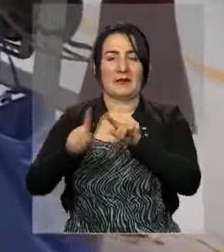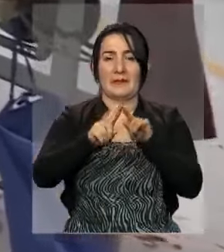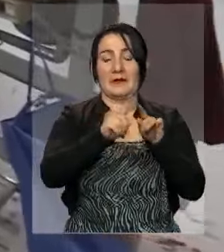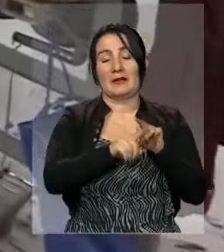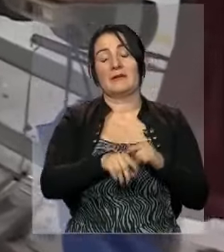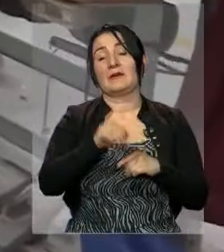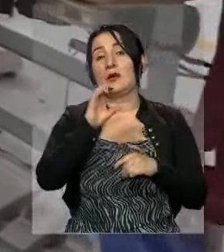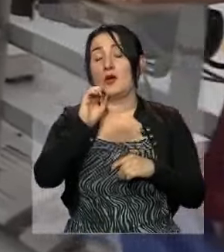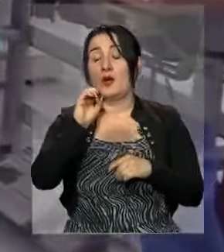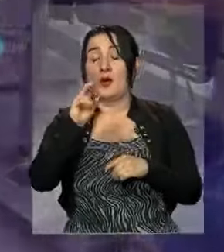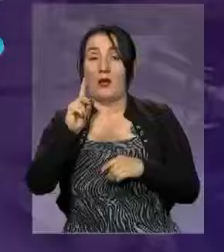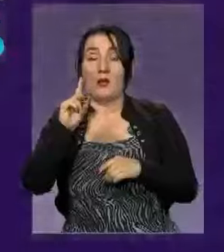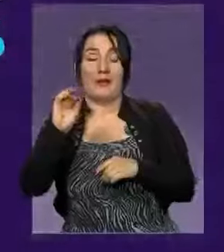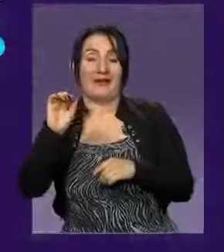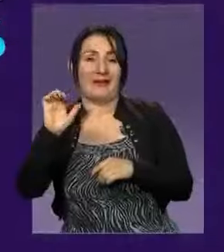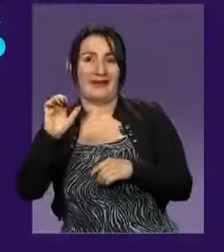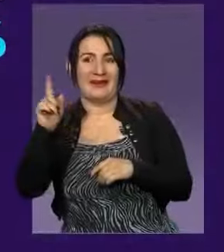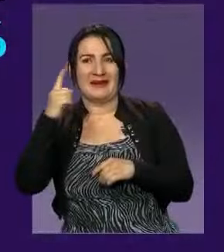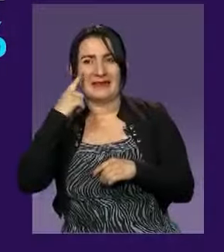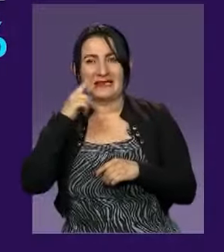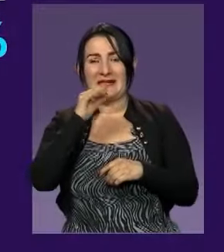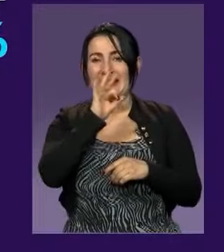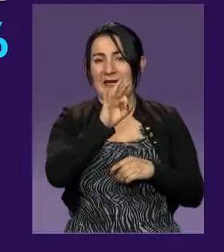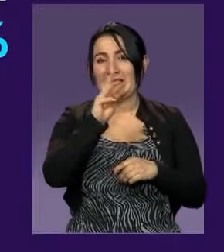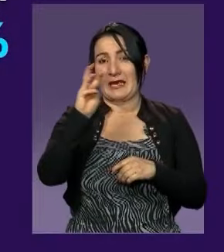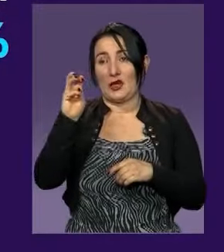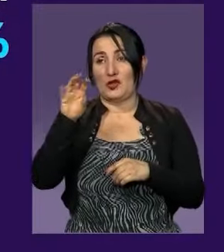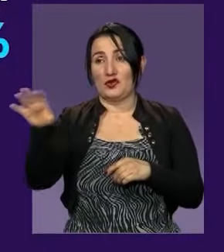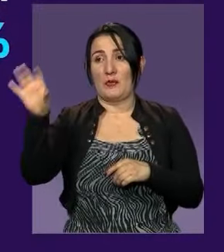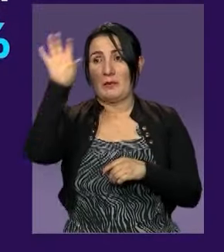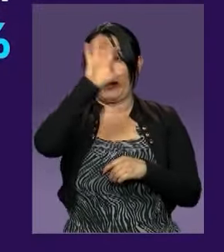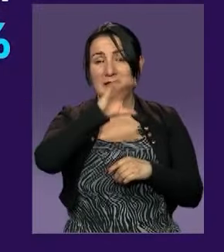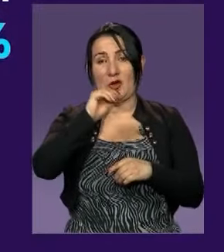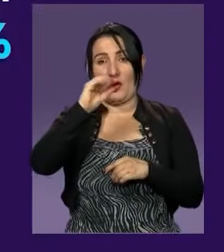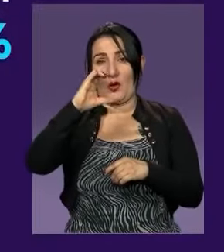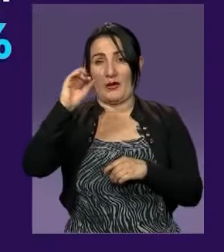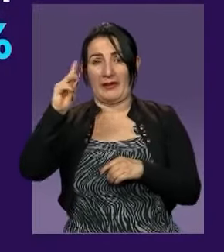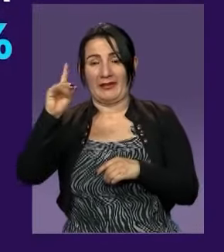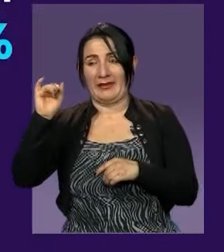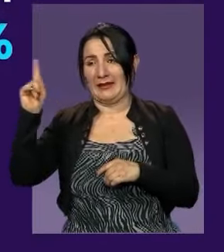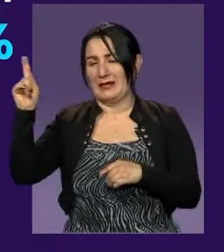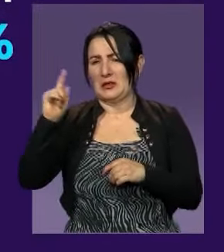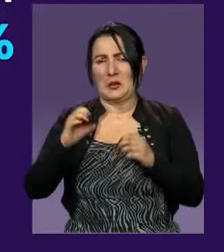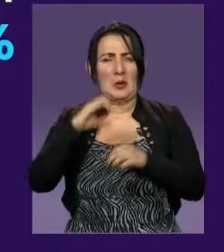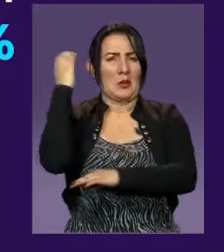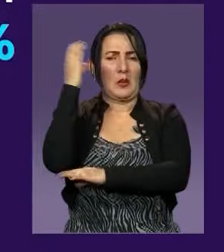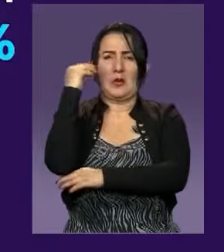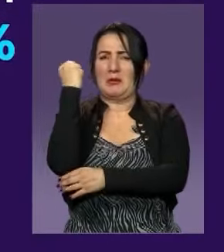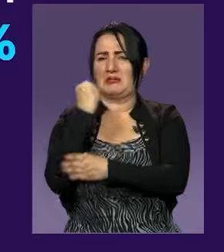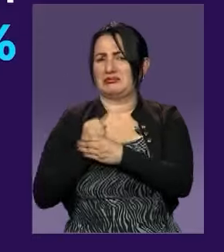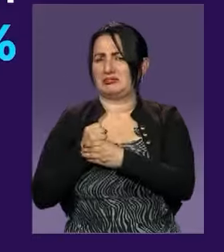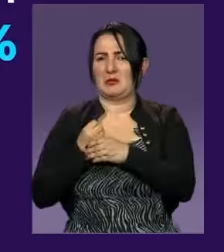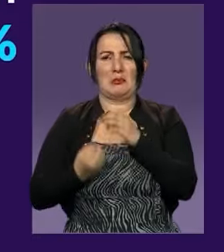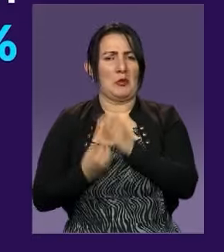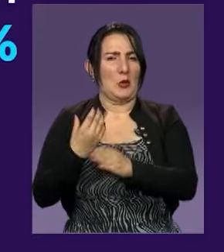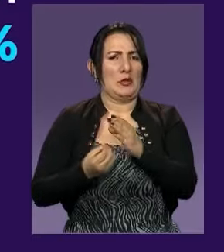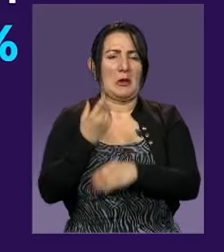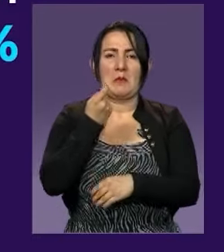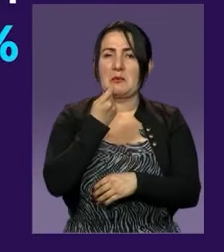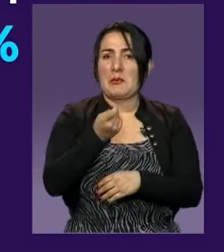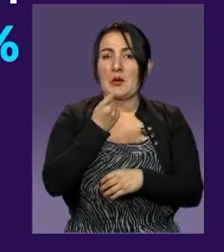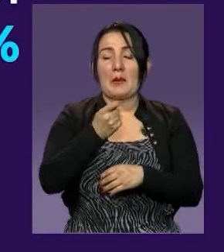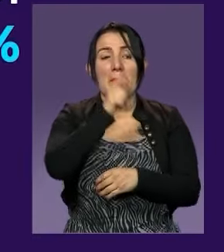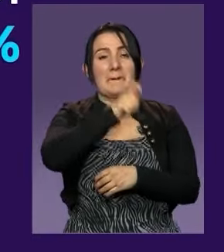OCDE, la cual reveló que de los 38 países que la conforman, Colombia es el menos productivo. Además, su productividad laboral